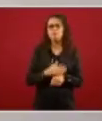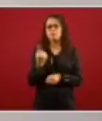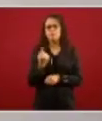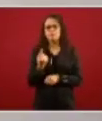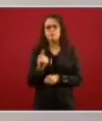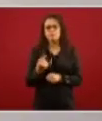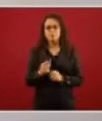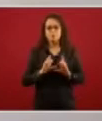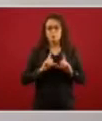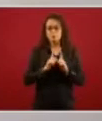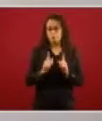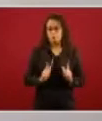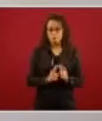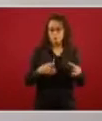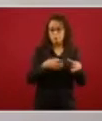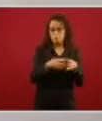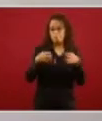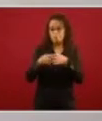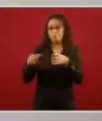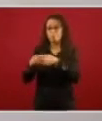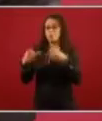de un sector de la élite de poder,